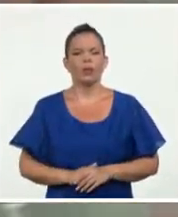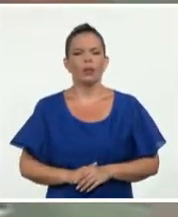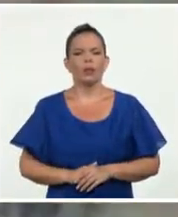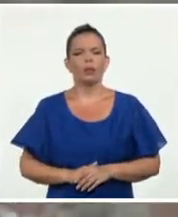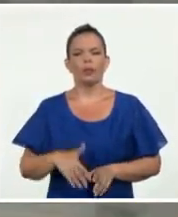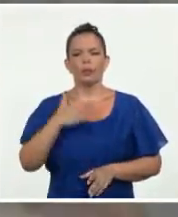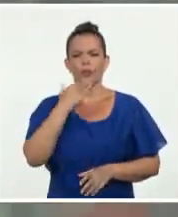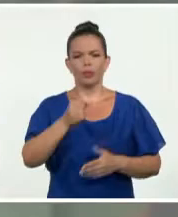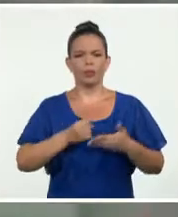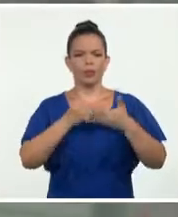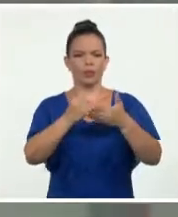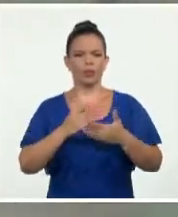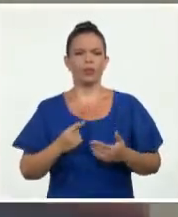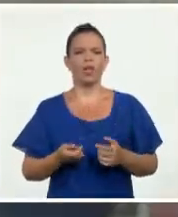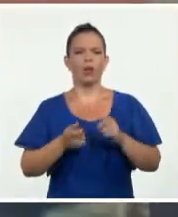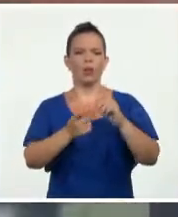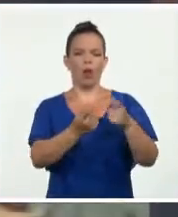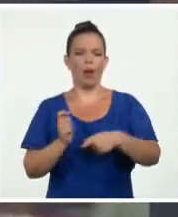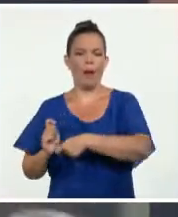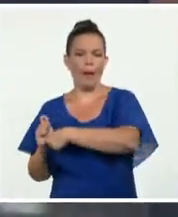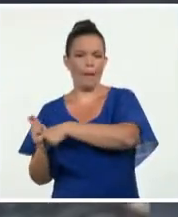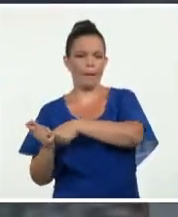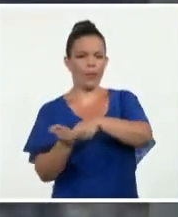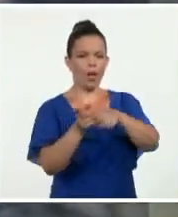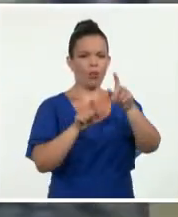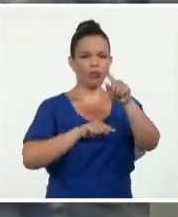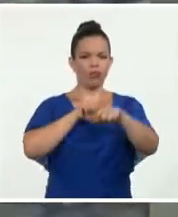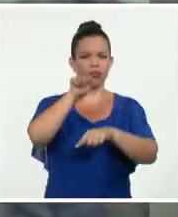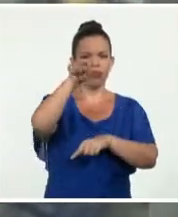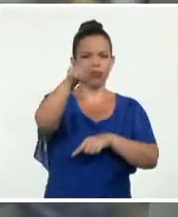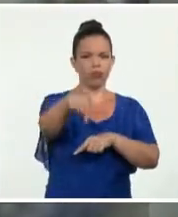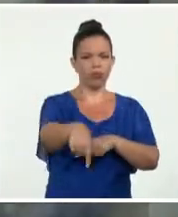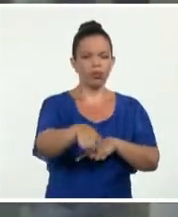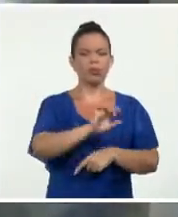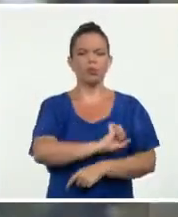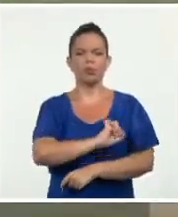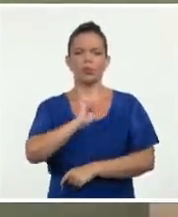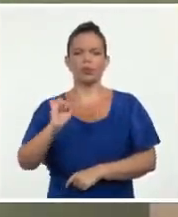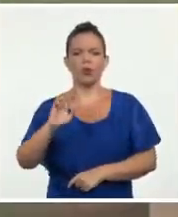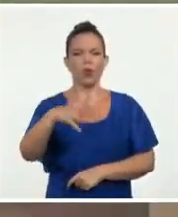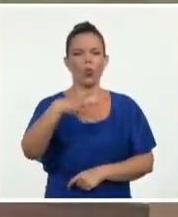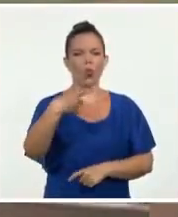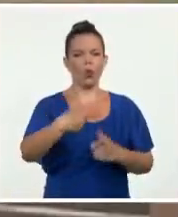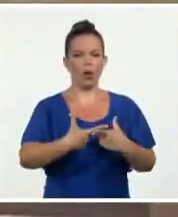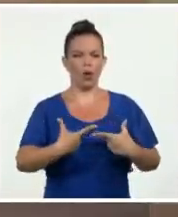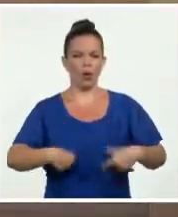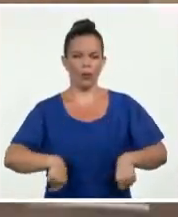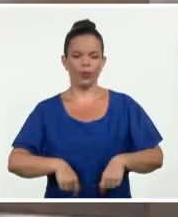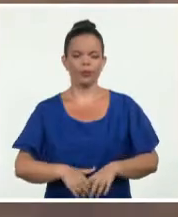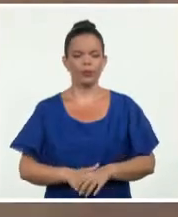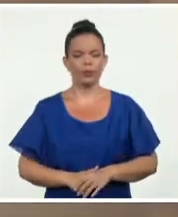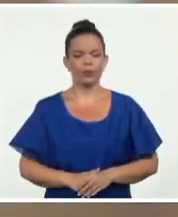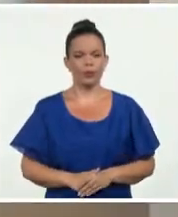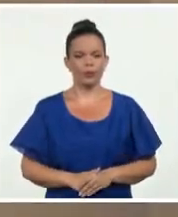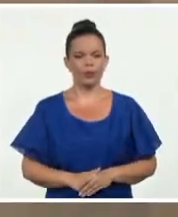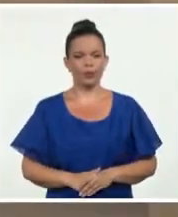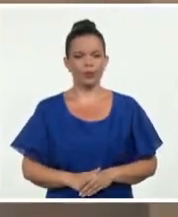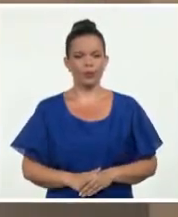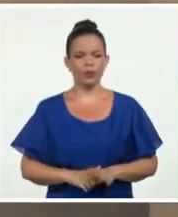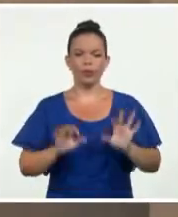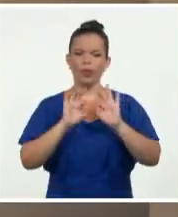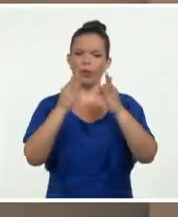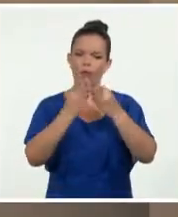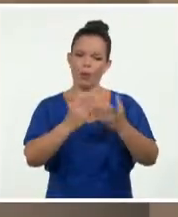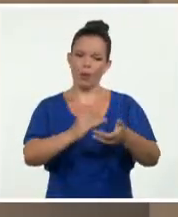lanzador Juan Pingyang, que dejó al campo a los asiáticos y celebró el cuarto título de esos torneos para Cuba. Llegue a familiares y